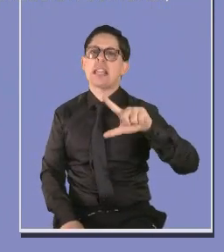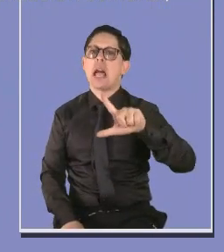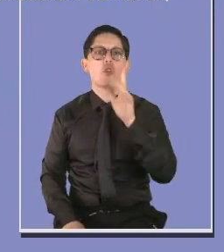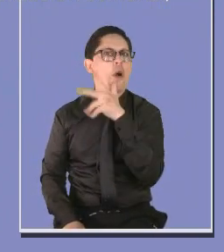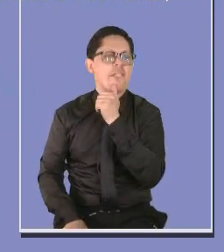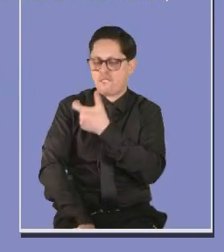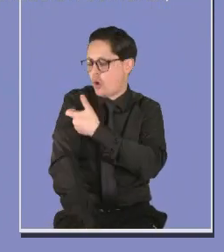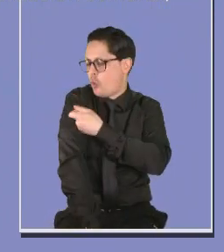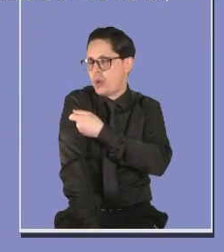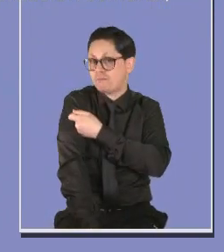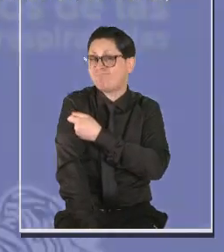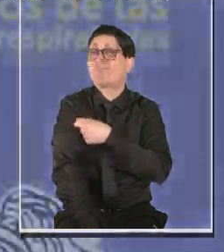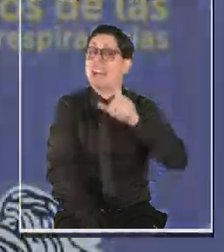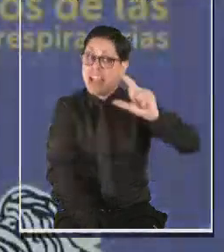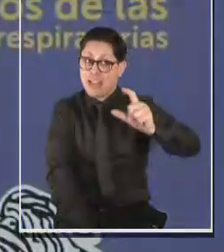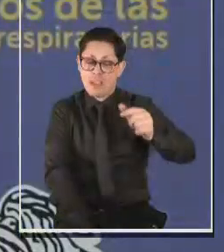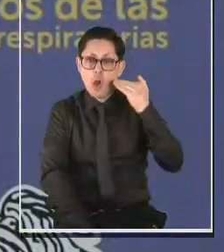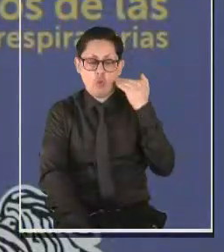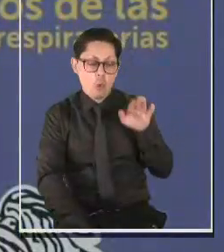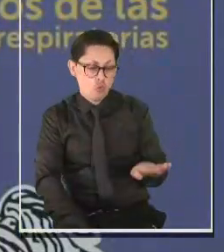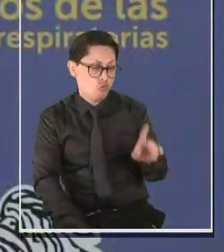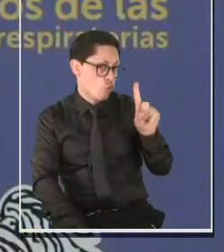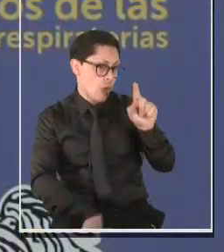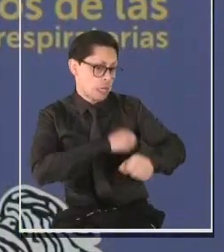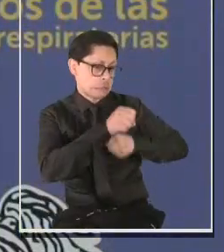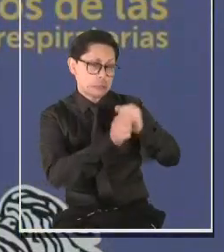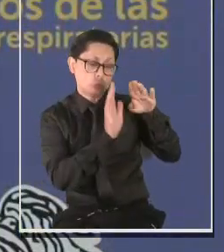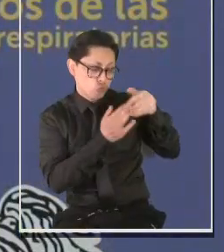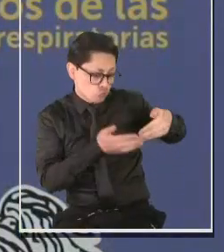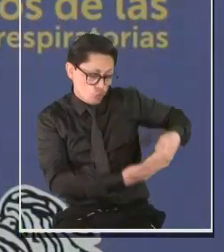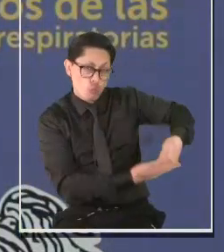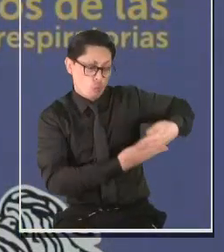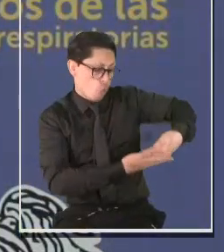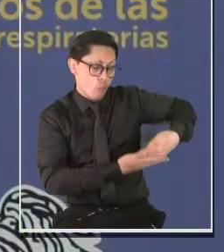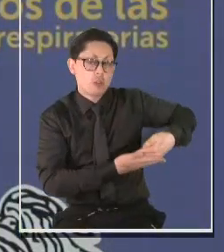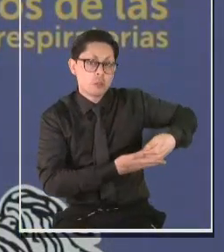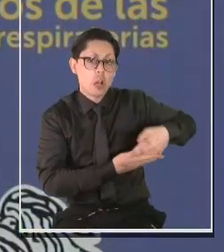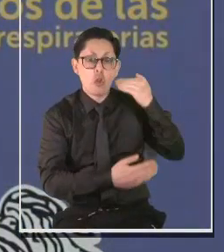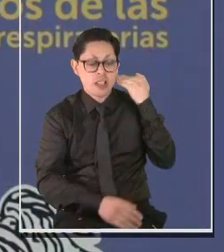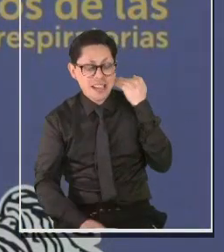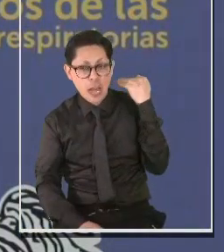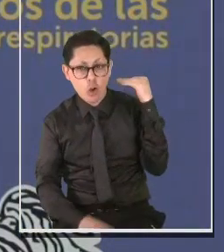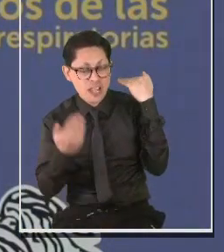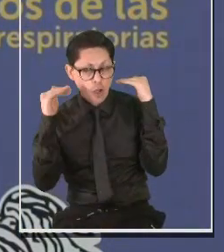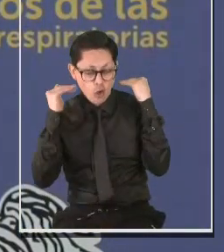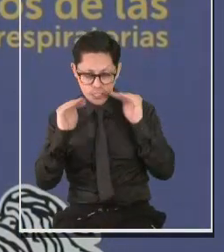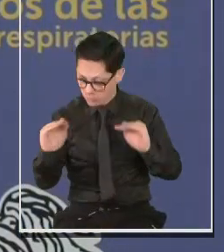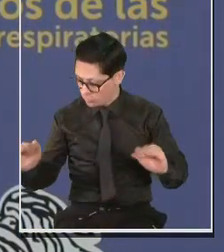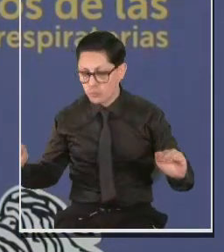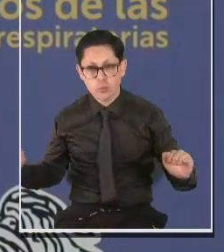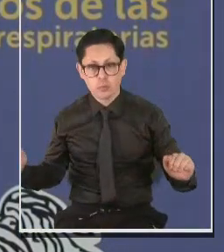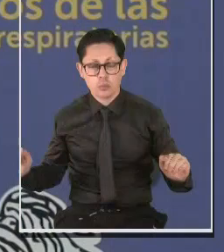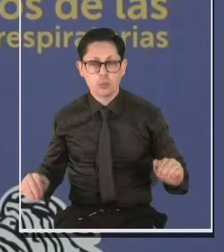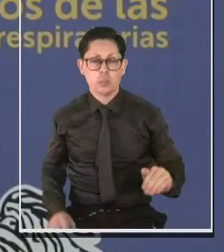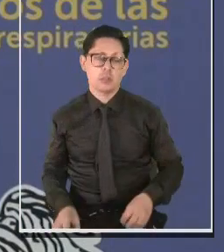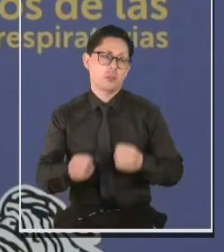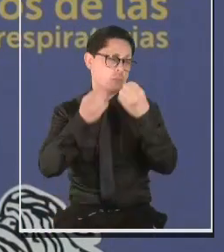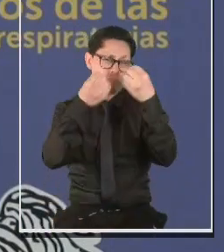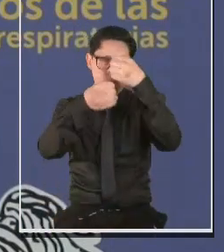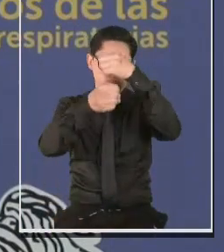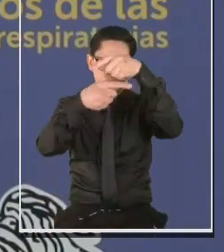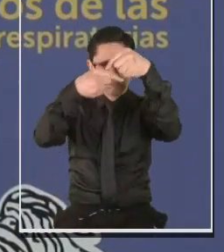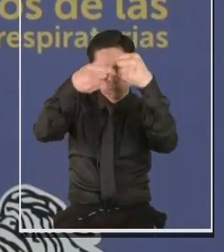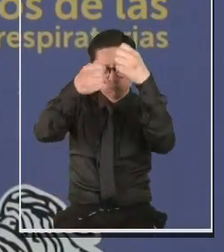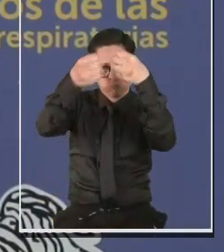una enfermedad grave En especial a los menores de un año pero en general a los niños y eso puede generar el número de